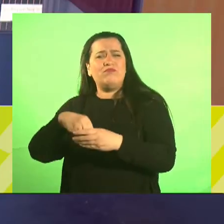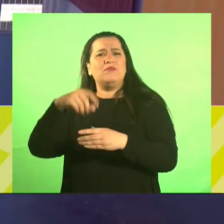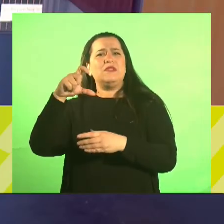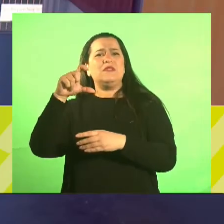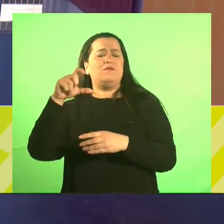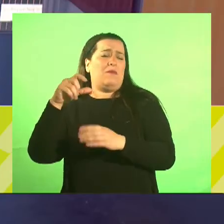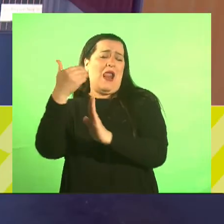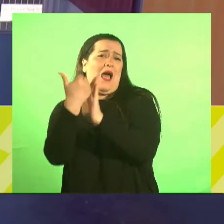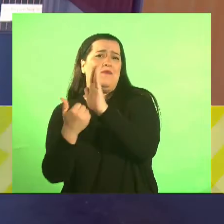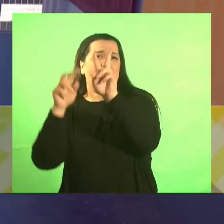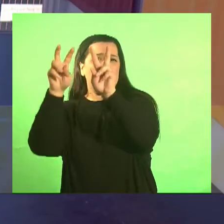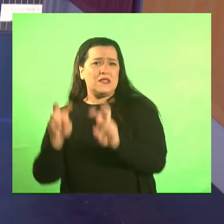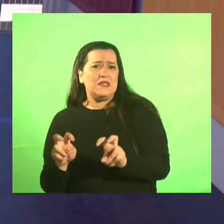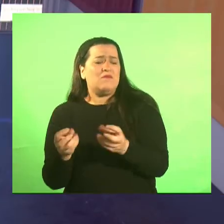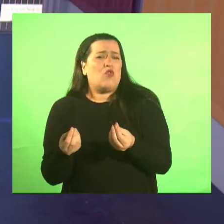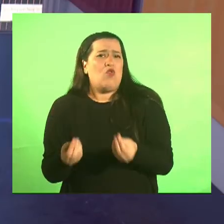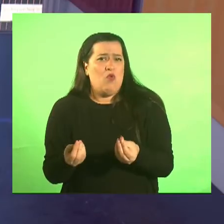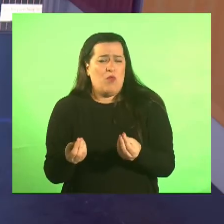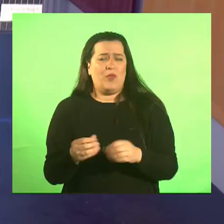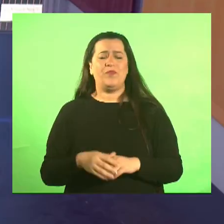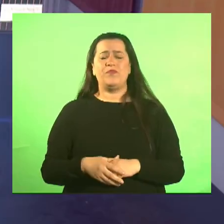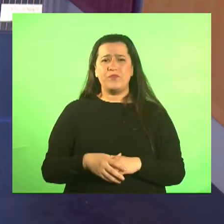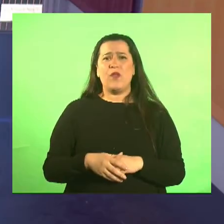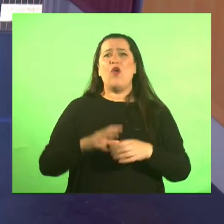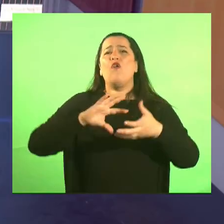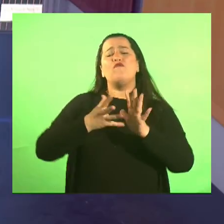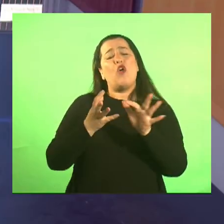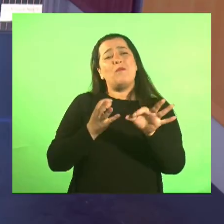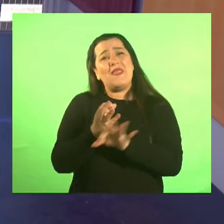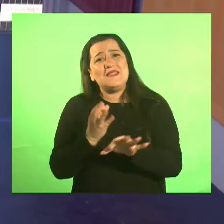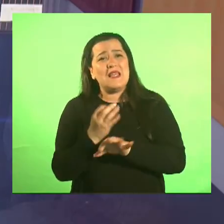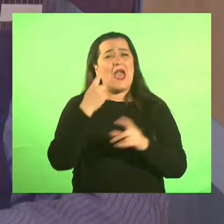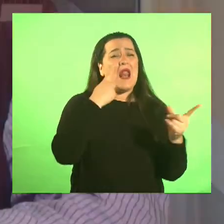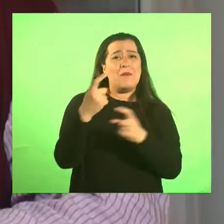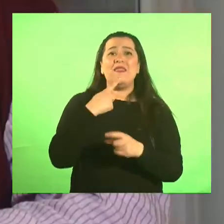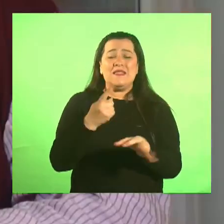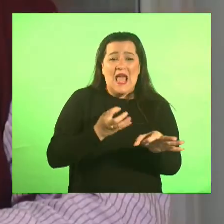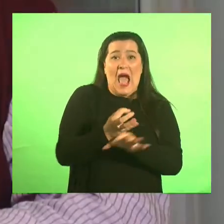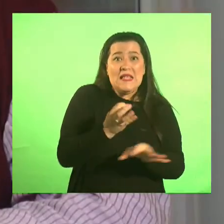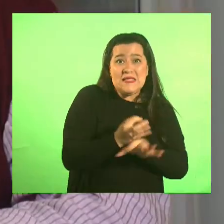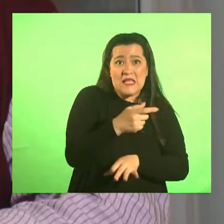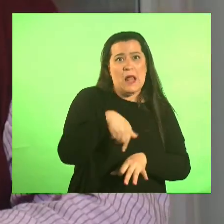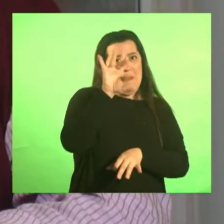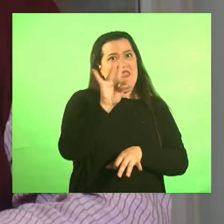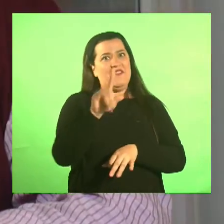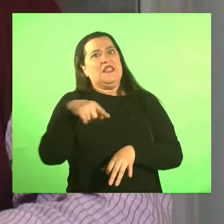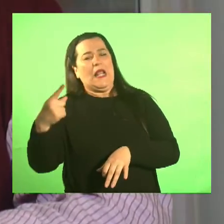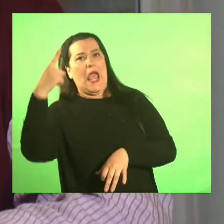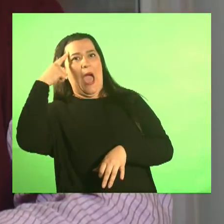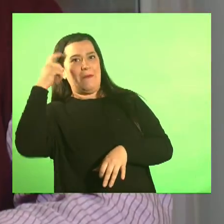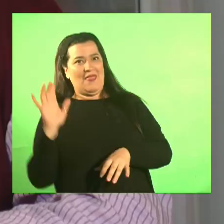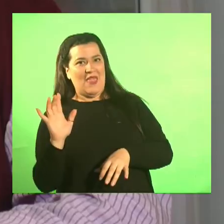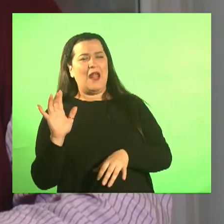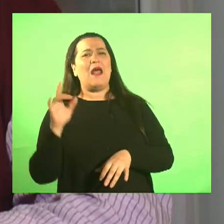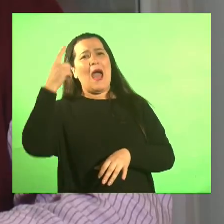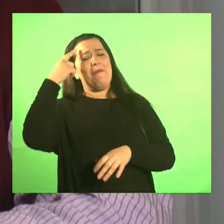currículum? Quizás en la forma de enseñar o de aprender. Dicen que enseñar es más difícil que aprender porque es dejar